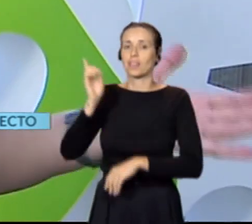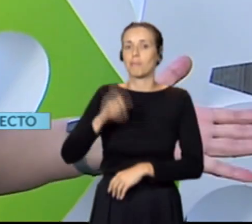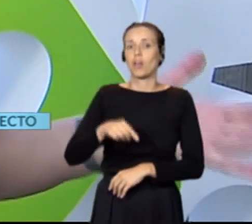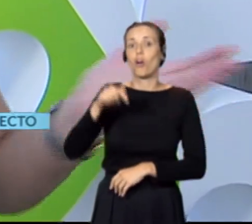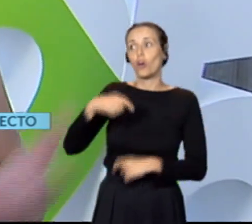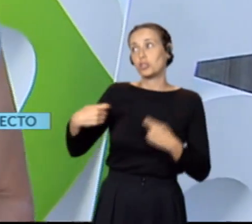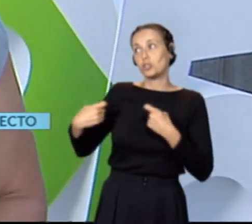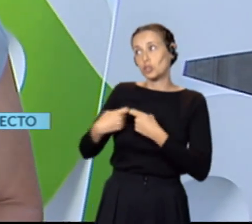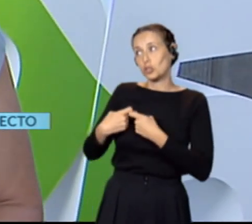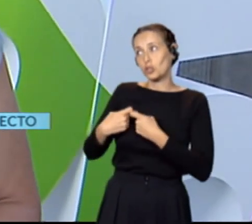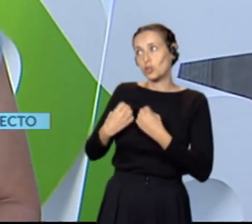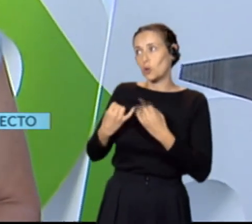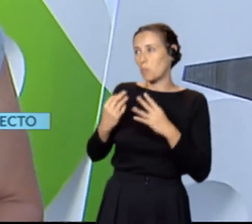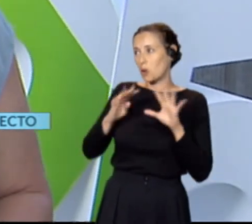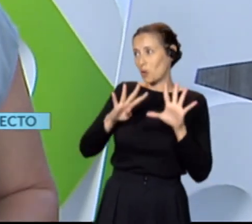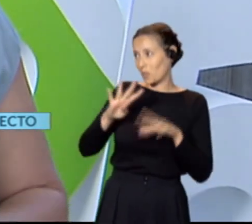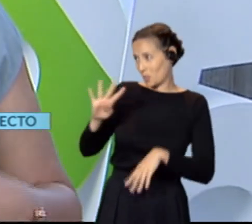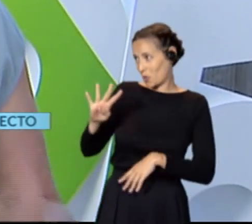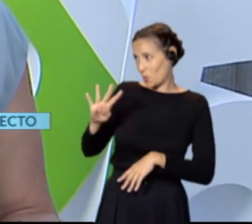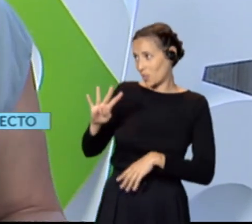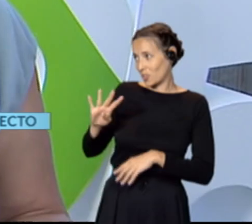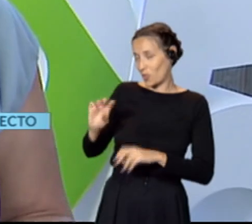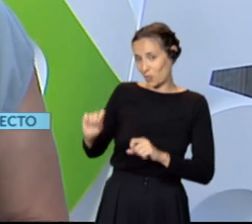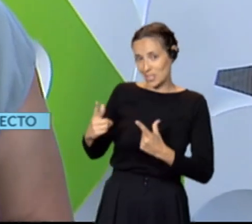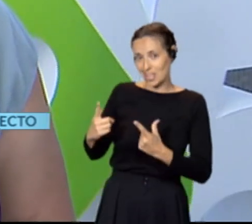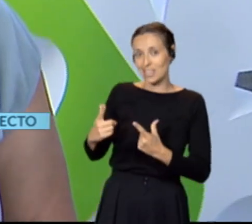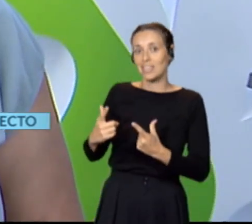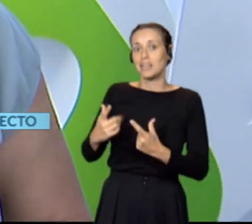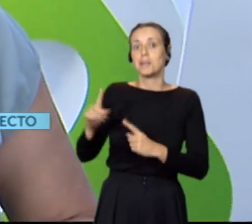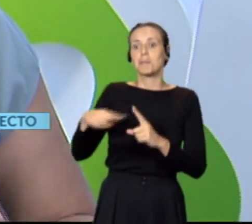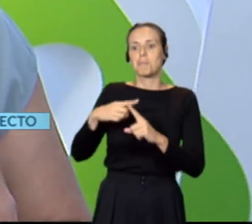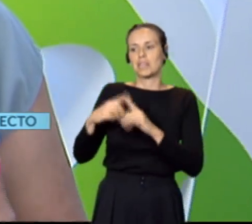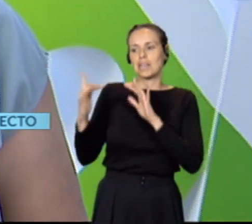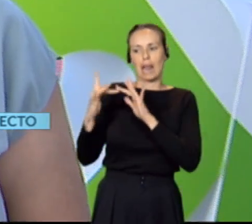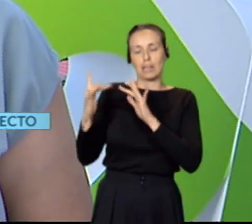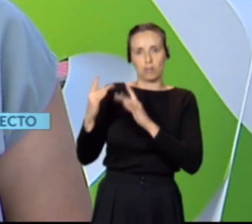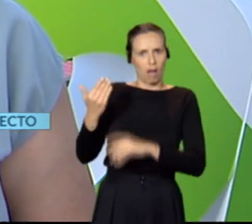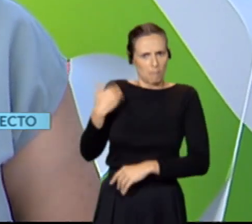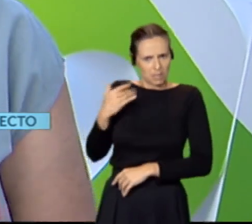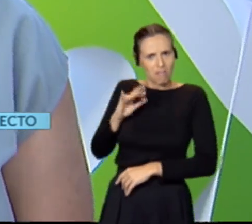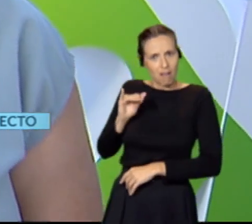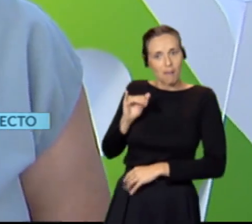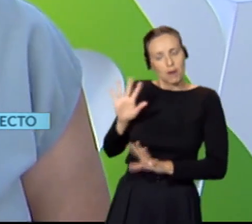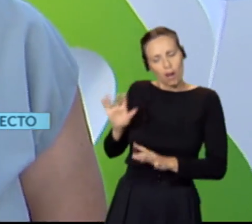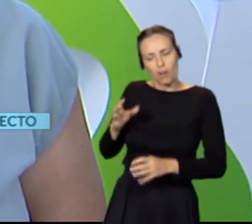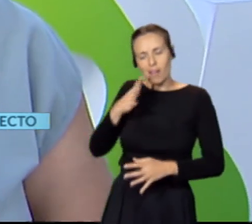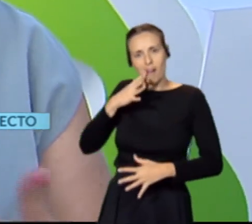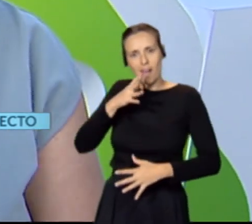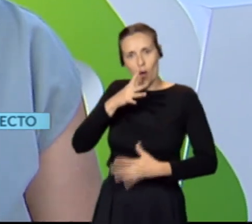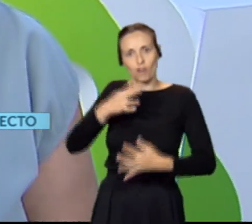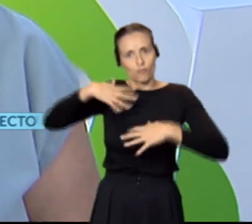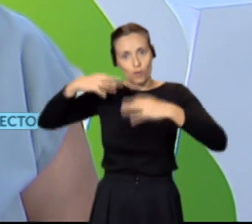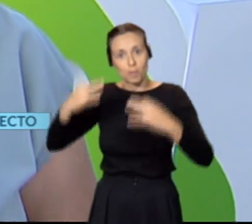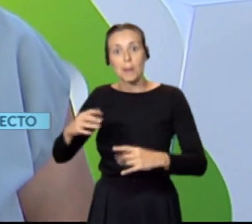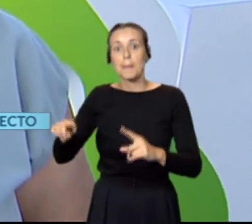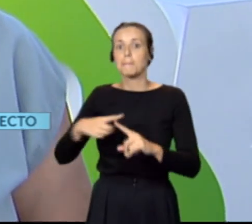socio si no me equivoco número 94 y formalizamos una relación que ya existe nosotros eh impulsamos También desde los llamamientos que